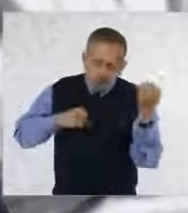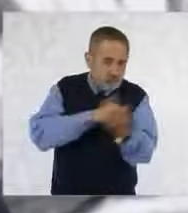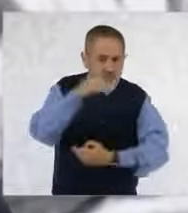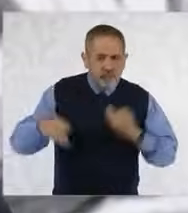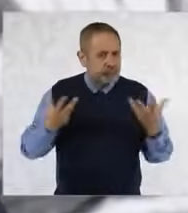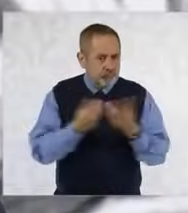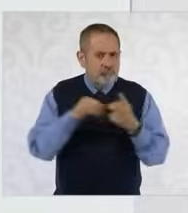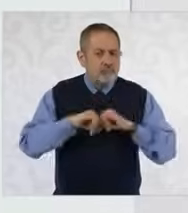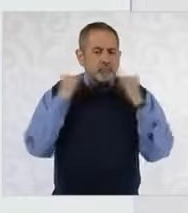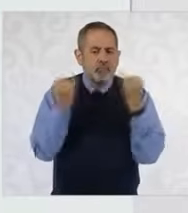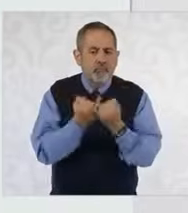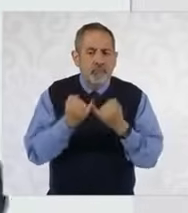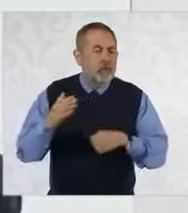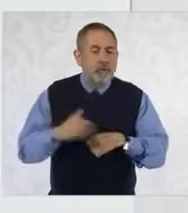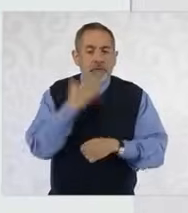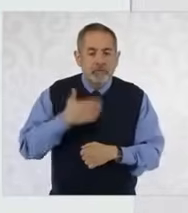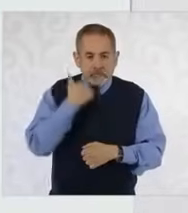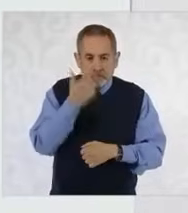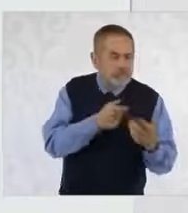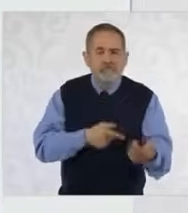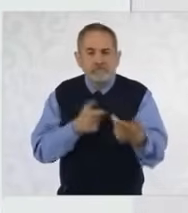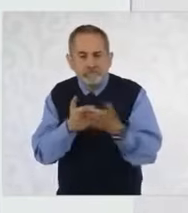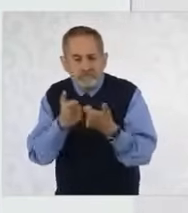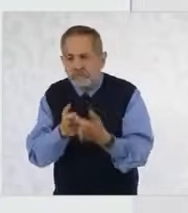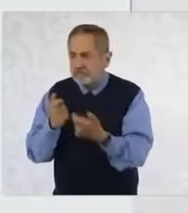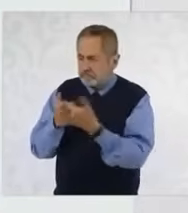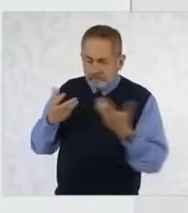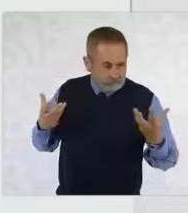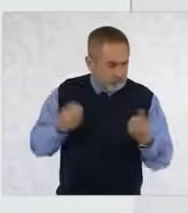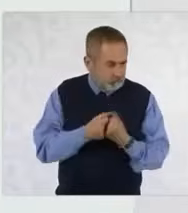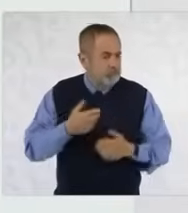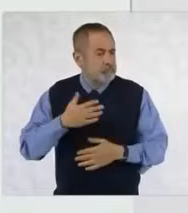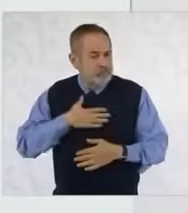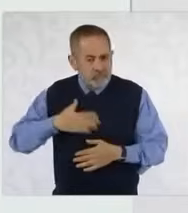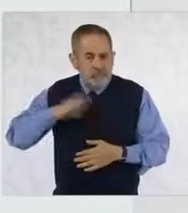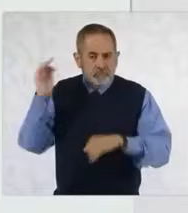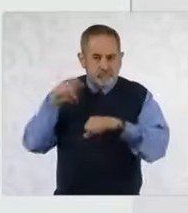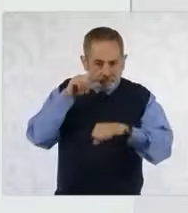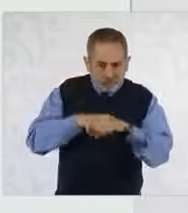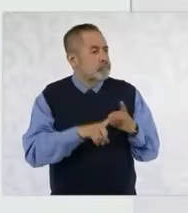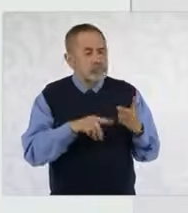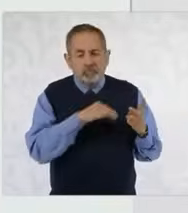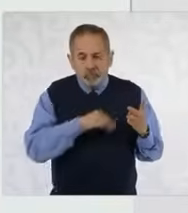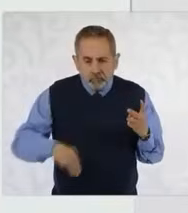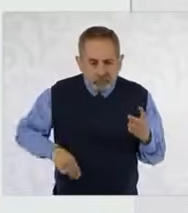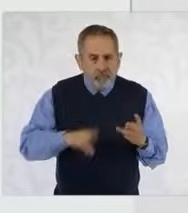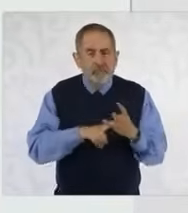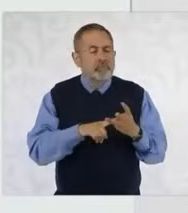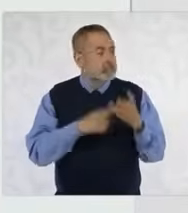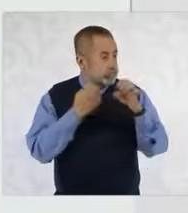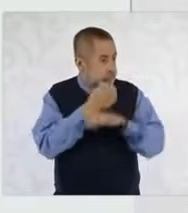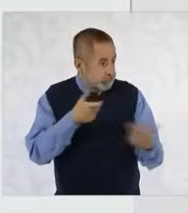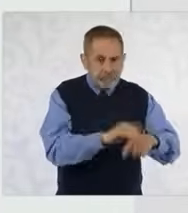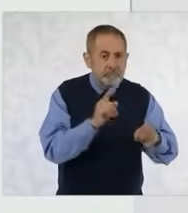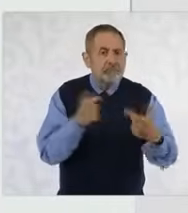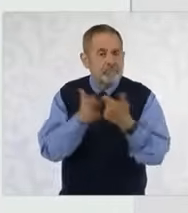en una reunión, porque queremos sumar recursos de los municipios, de los estados y del gobierno federal, particularmente en el